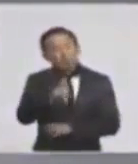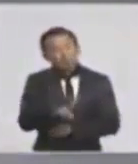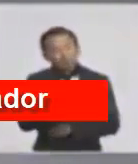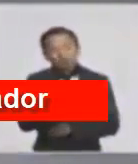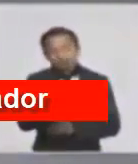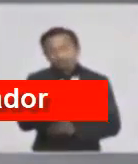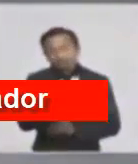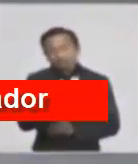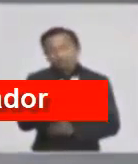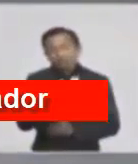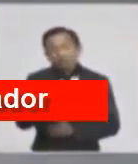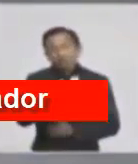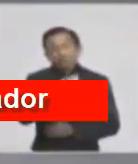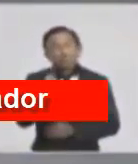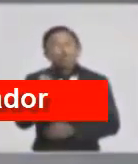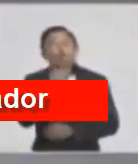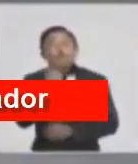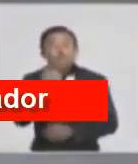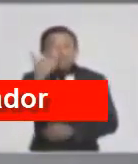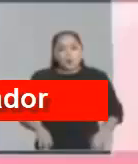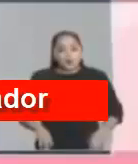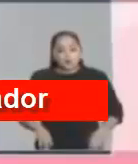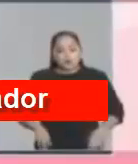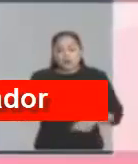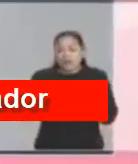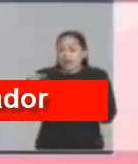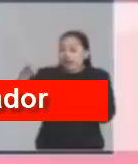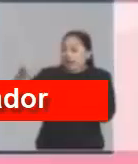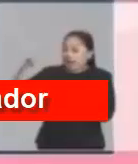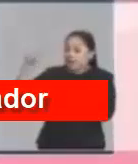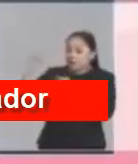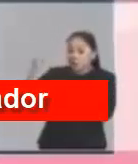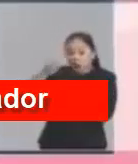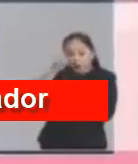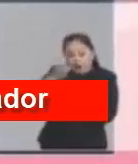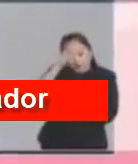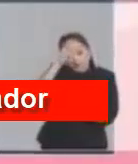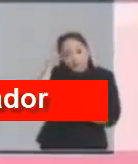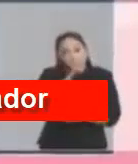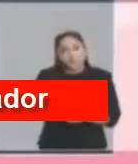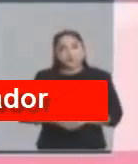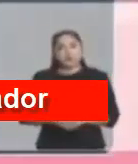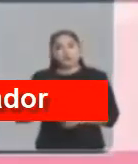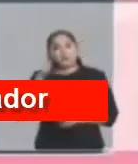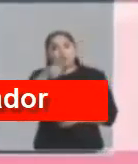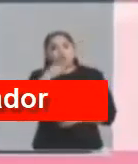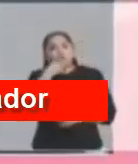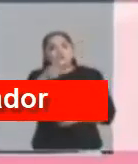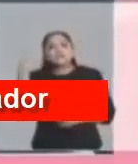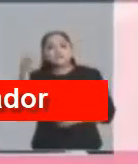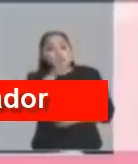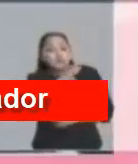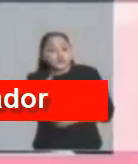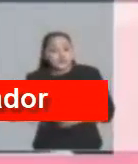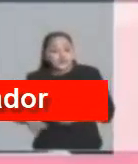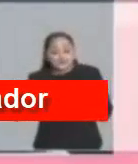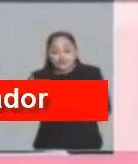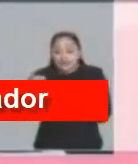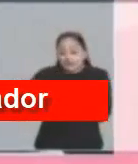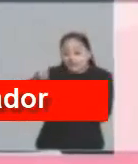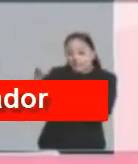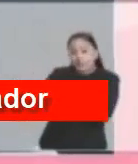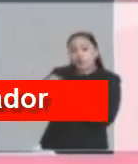Andrés Manuel? Yo creo que las encuestas, digo, al final del día apoyan a irnos midiendo y todo lo demás, y